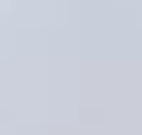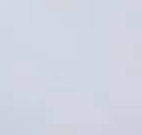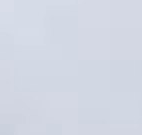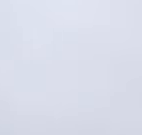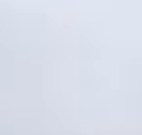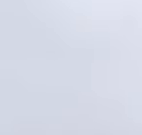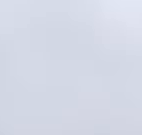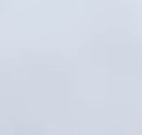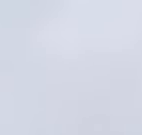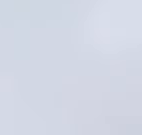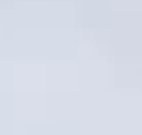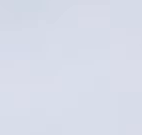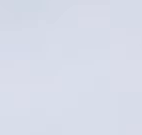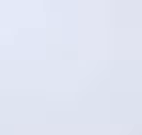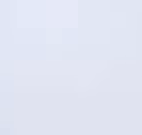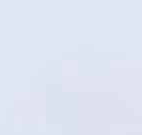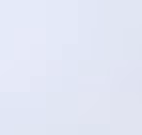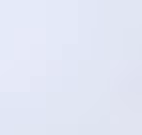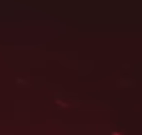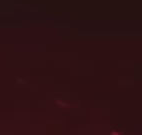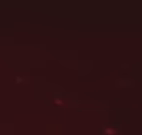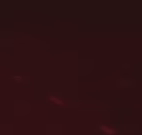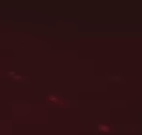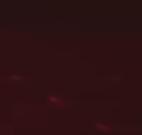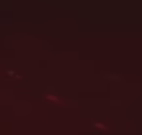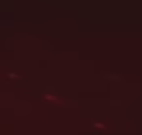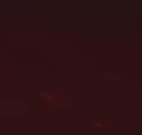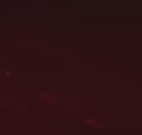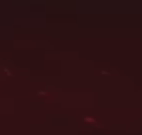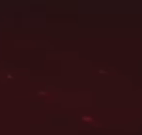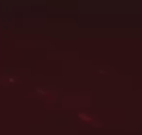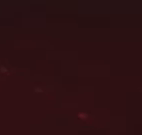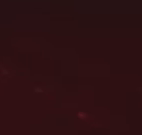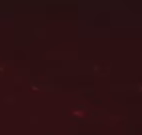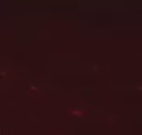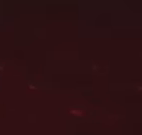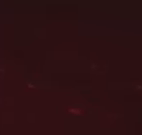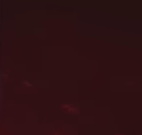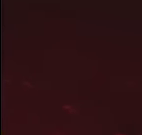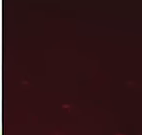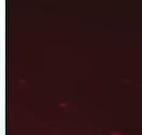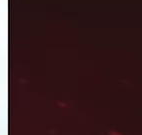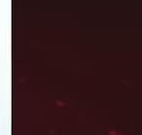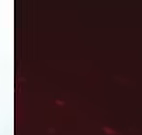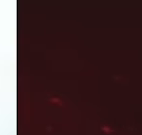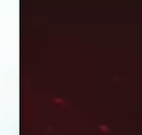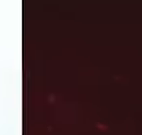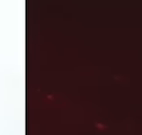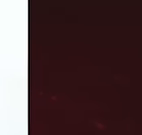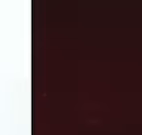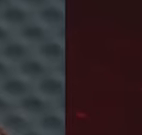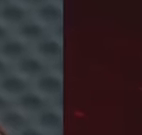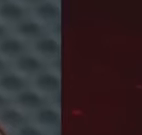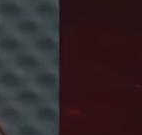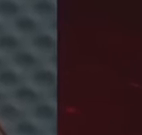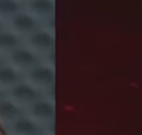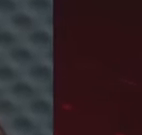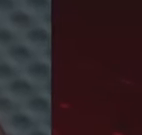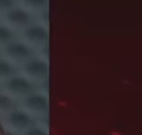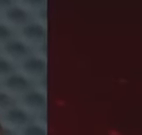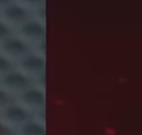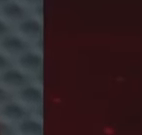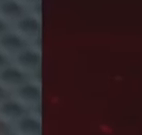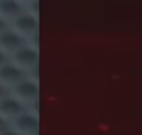aviones y contactos en distintos países. El nexo de Mayra S. con personas del crimen organizado